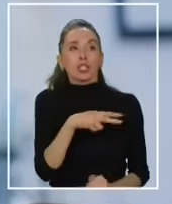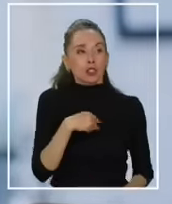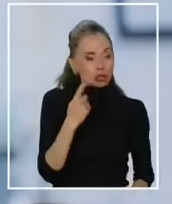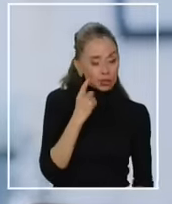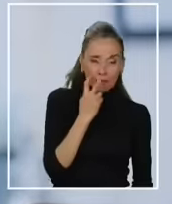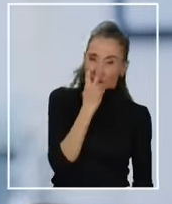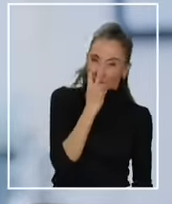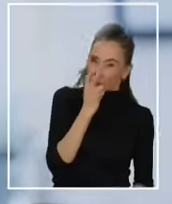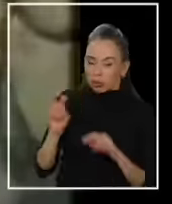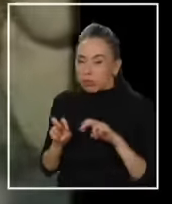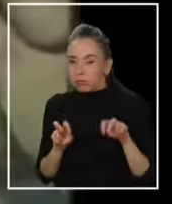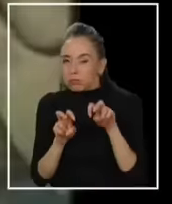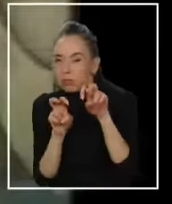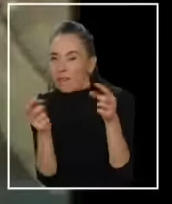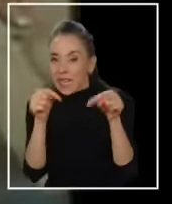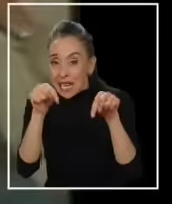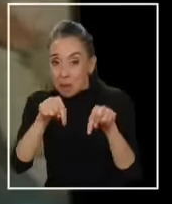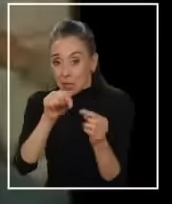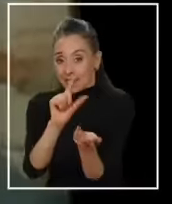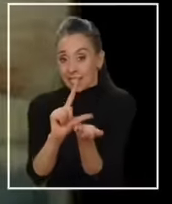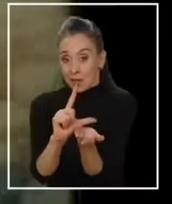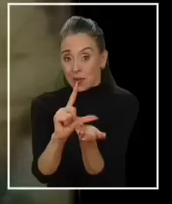a curiosear, la verdad.